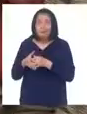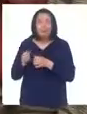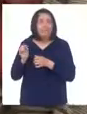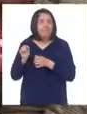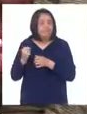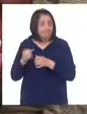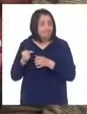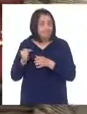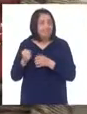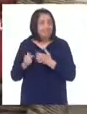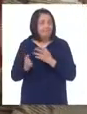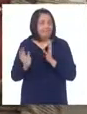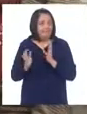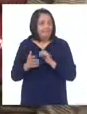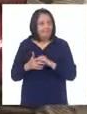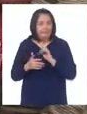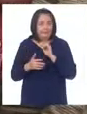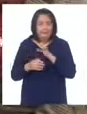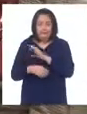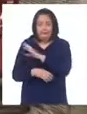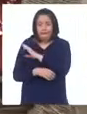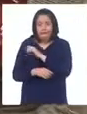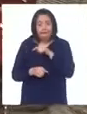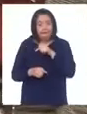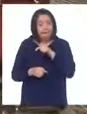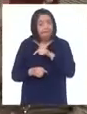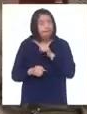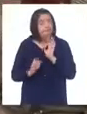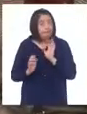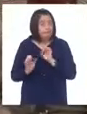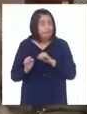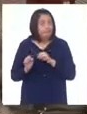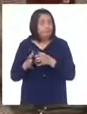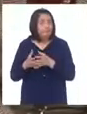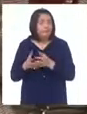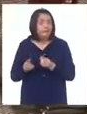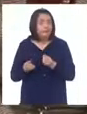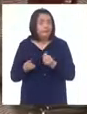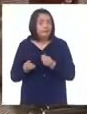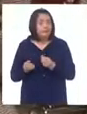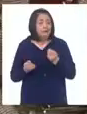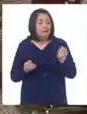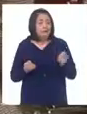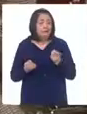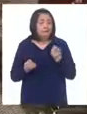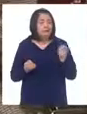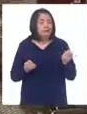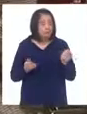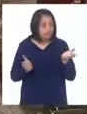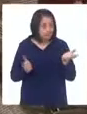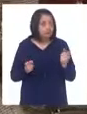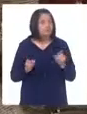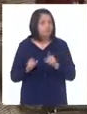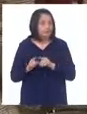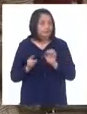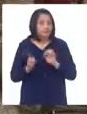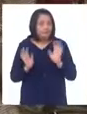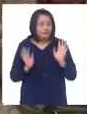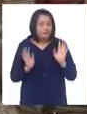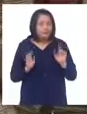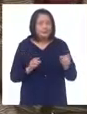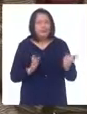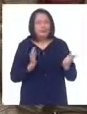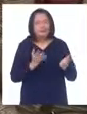ellos, como dice la fiscal, se han encargado de financiar también todas